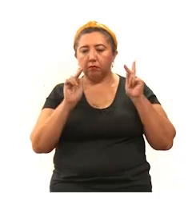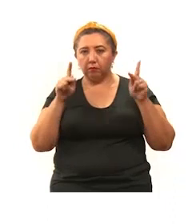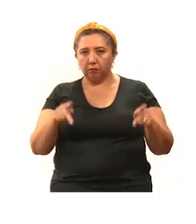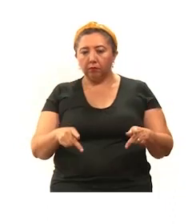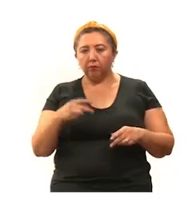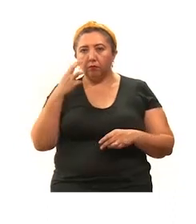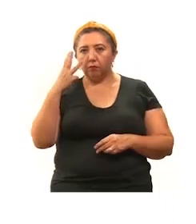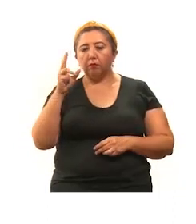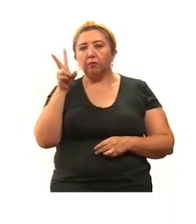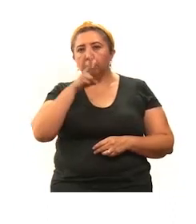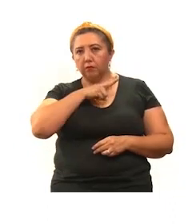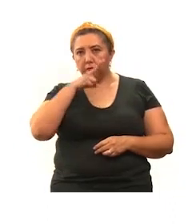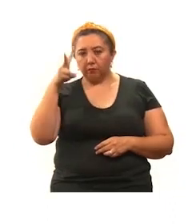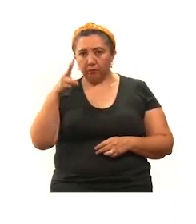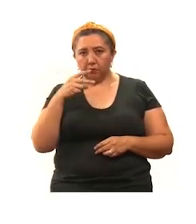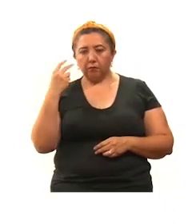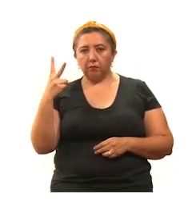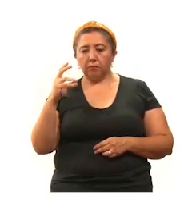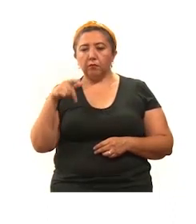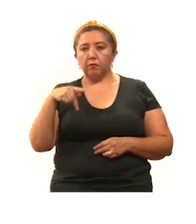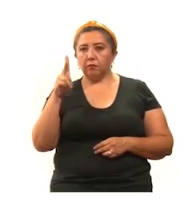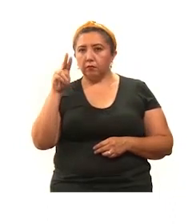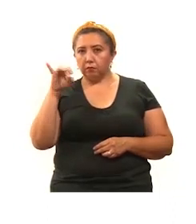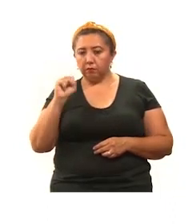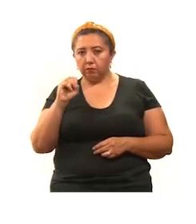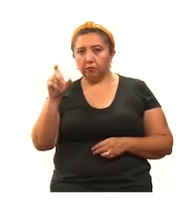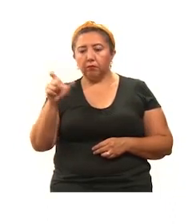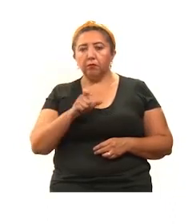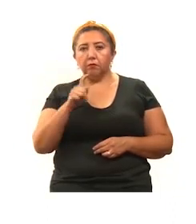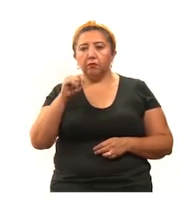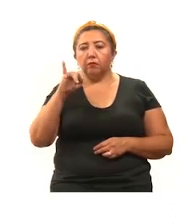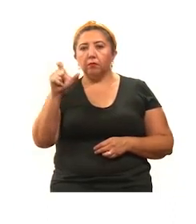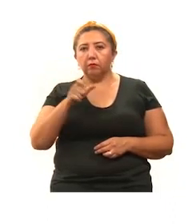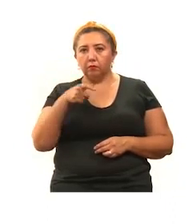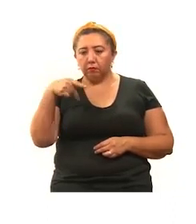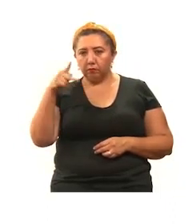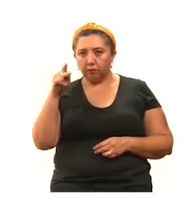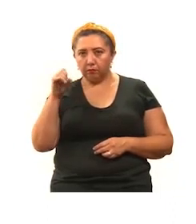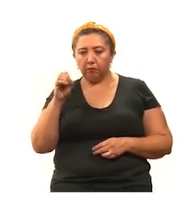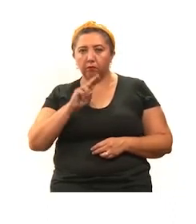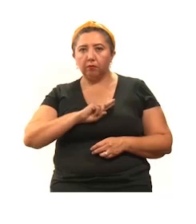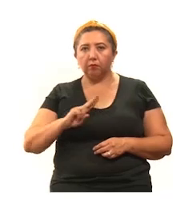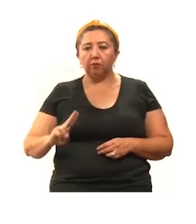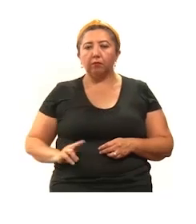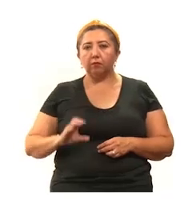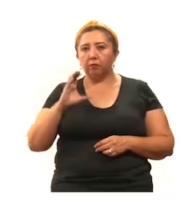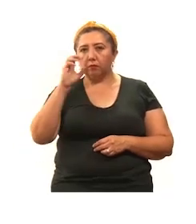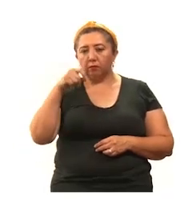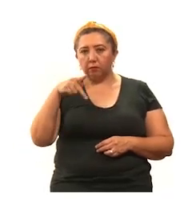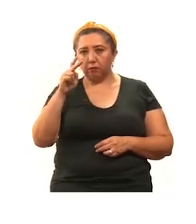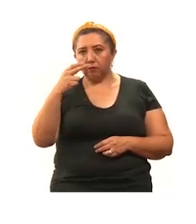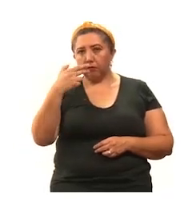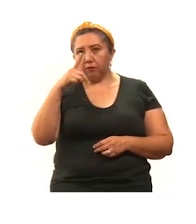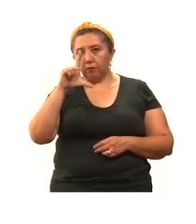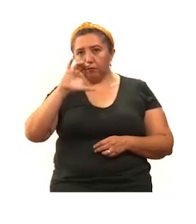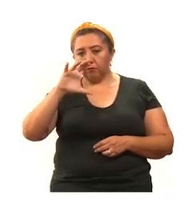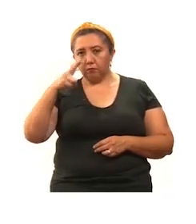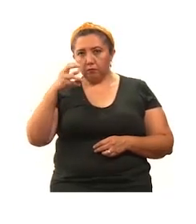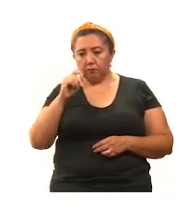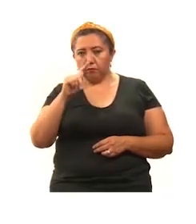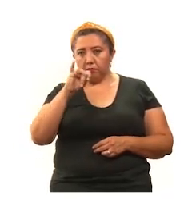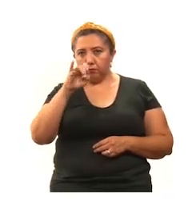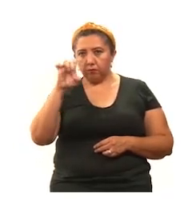Progreso, 3 en Valladolid, 2 en Canacín, Oxcuxcap, Tixcocop y Humán, 1 en Concal, Jalachó,